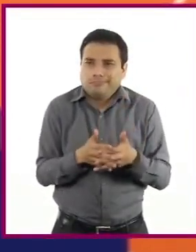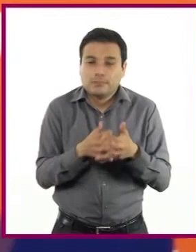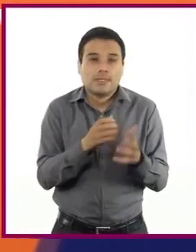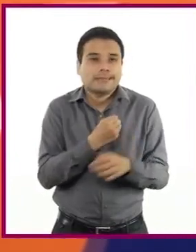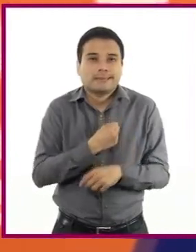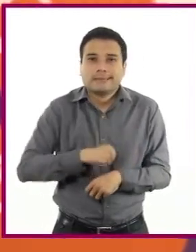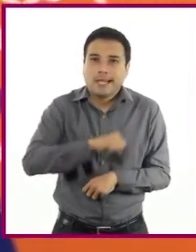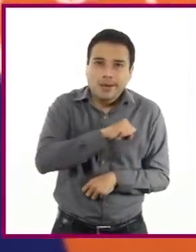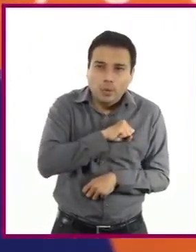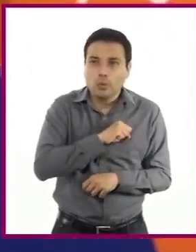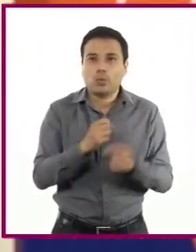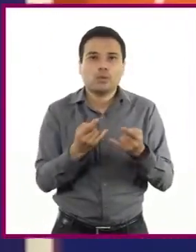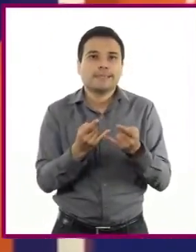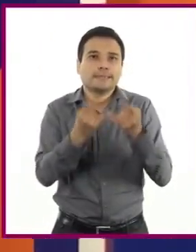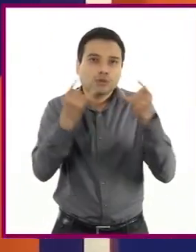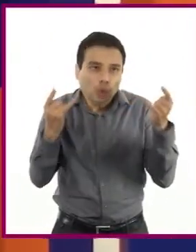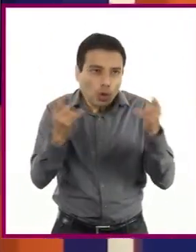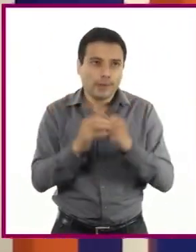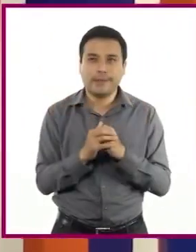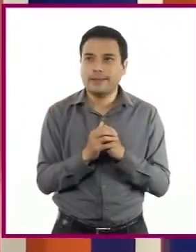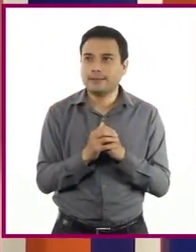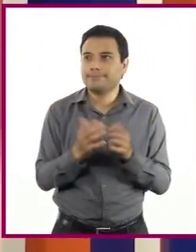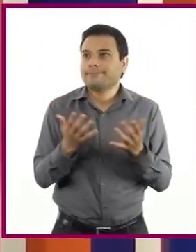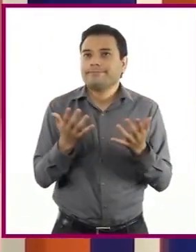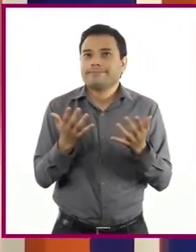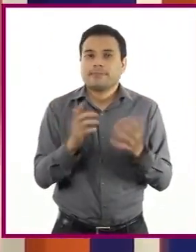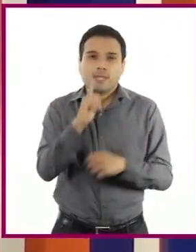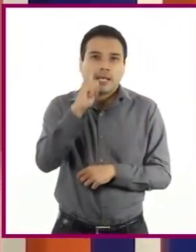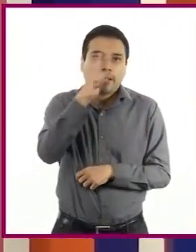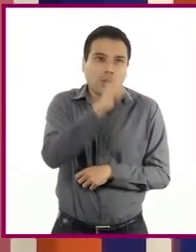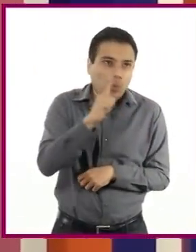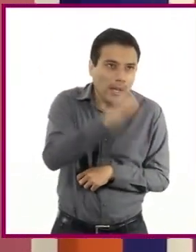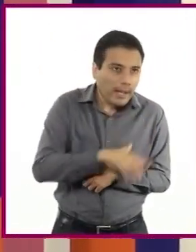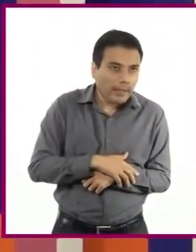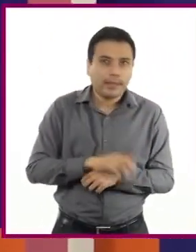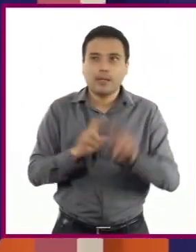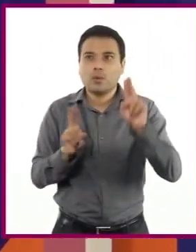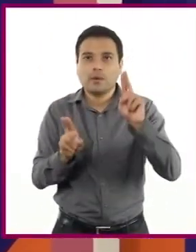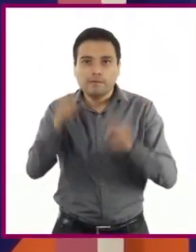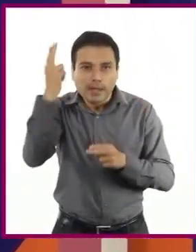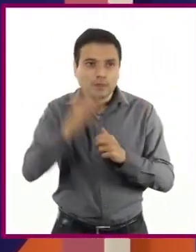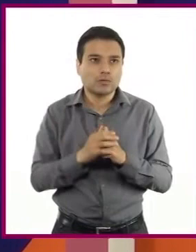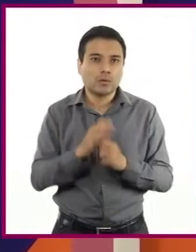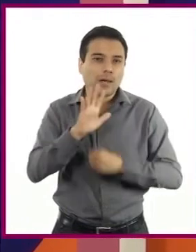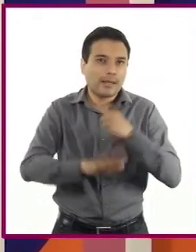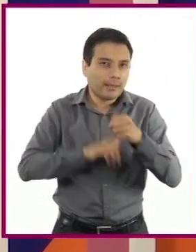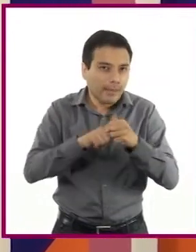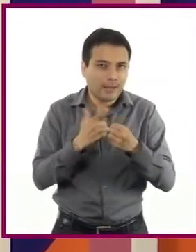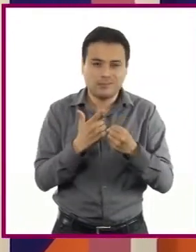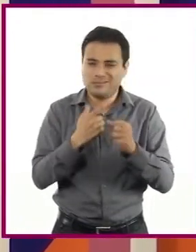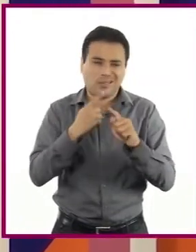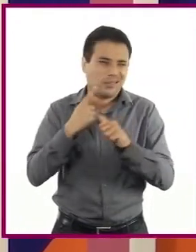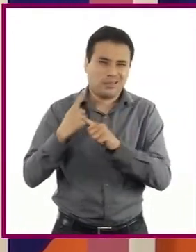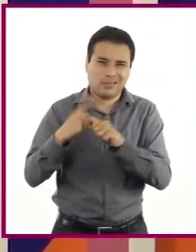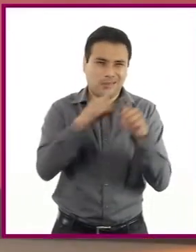salud, historia, el lenguaje, el universo, animales,